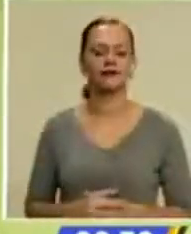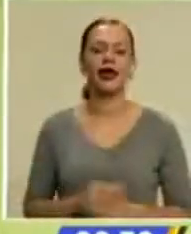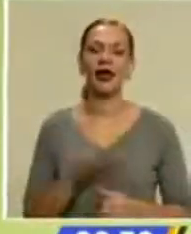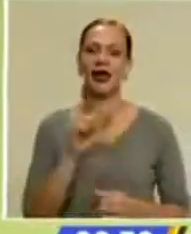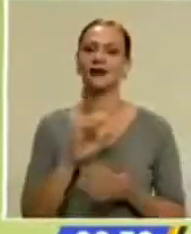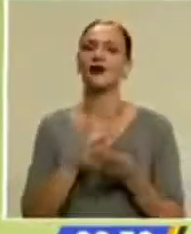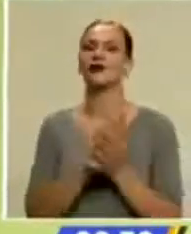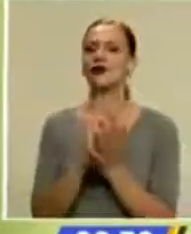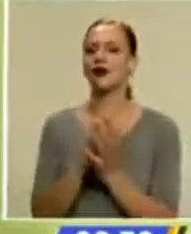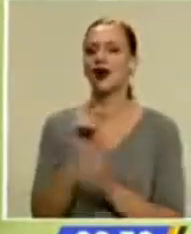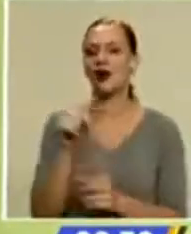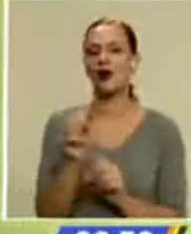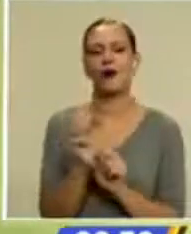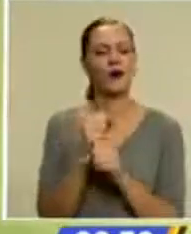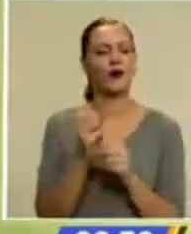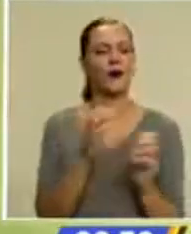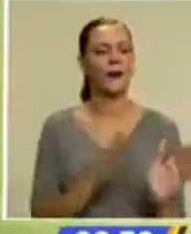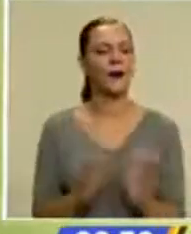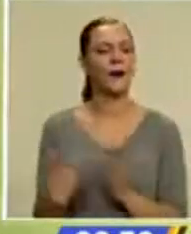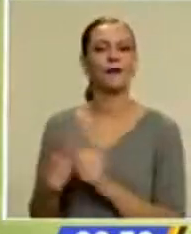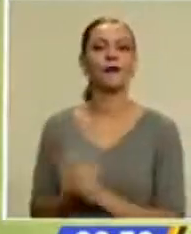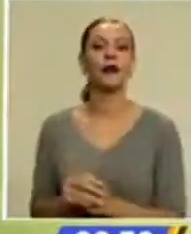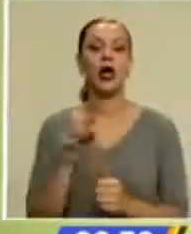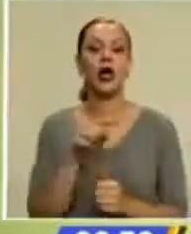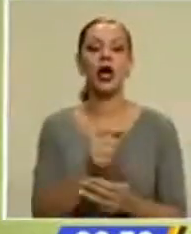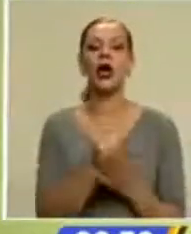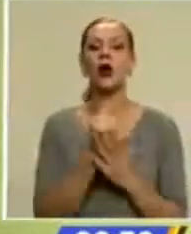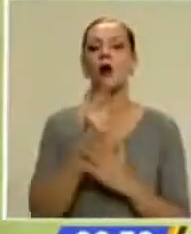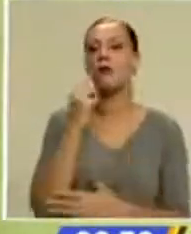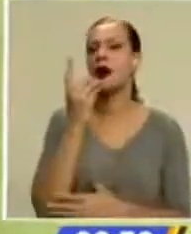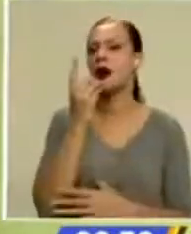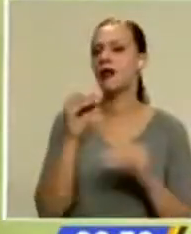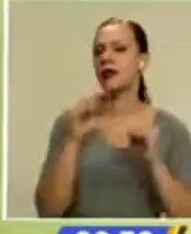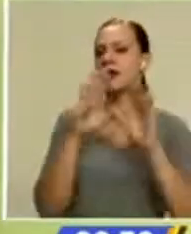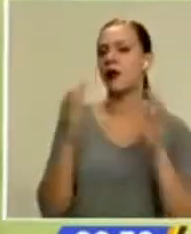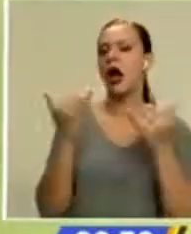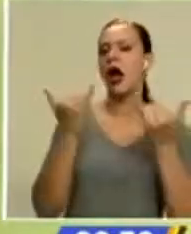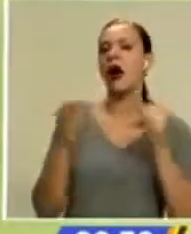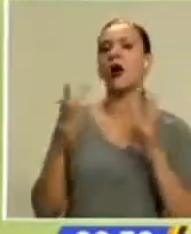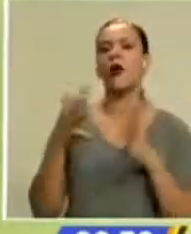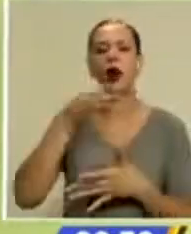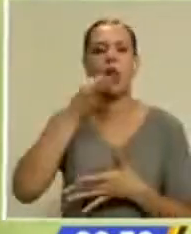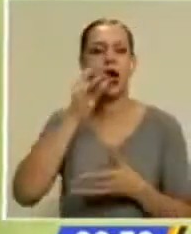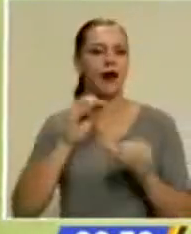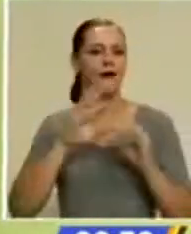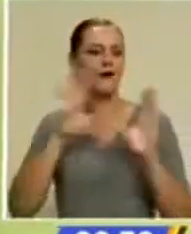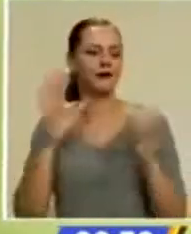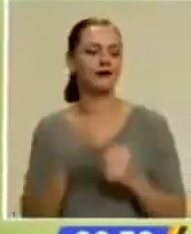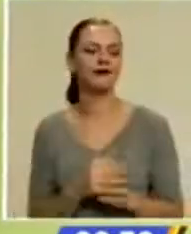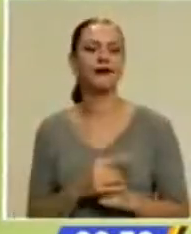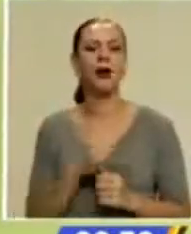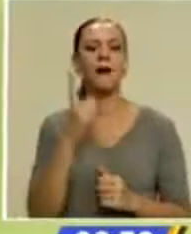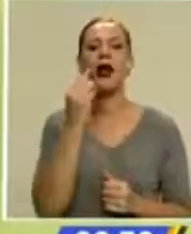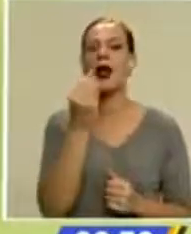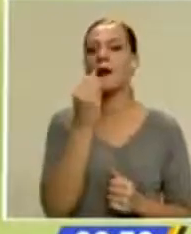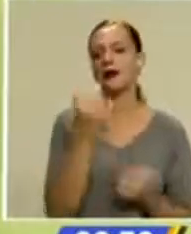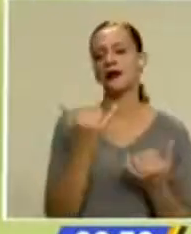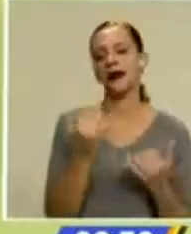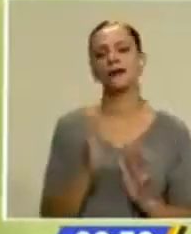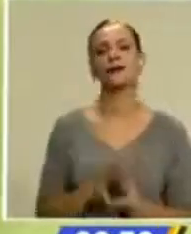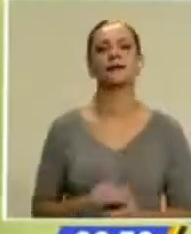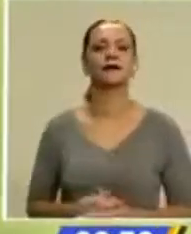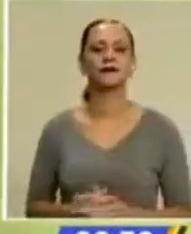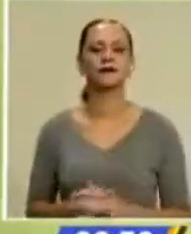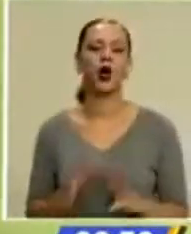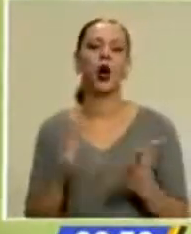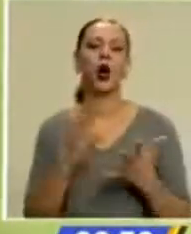estas tortillas de hoy que vamos a preparar, que sirven para desayunar. A esta hora es como para desayunar, ¿verdad? Para merendar ya,